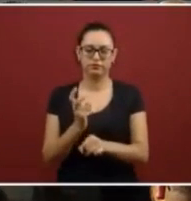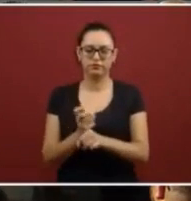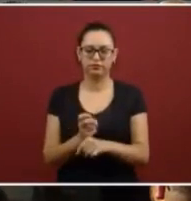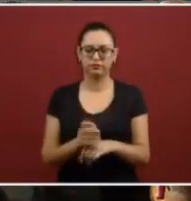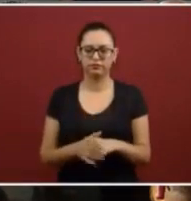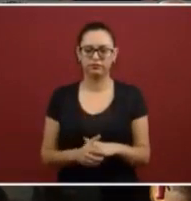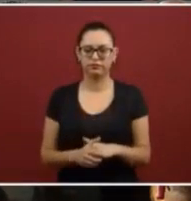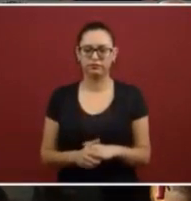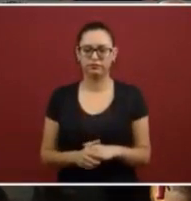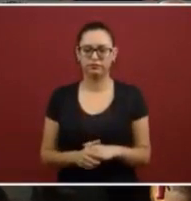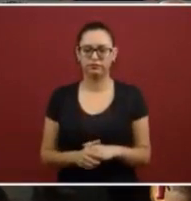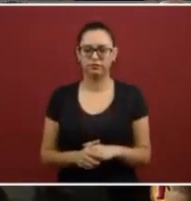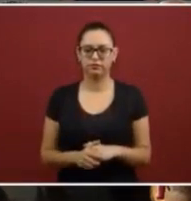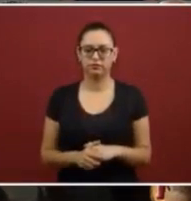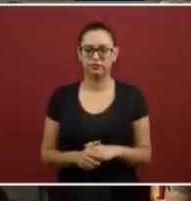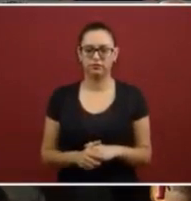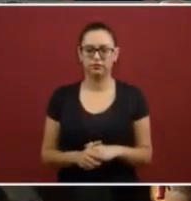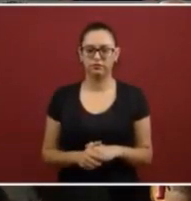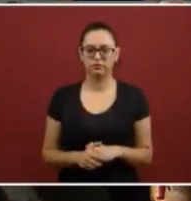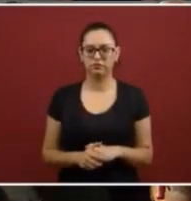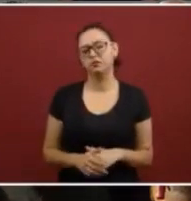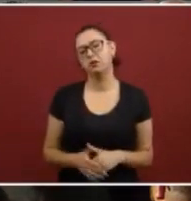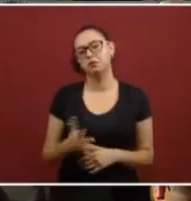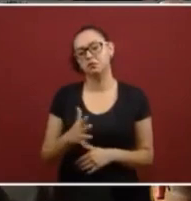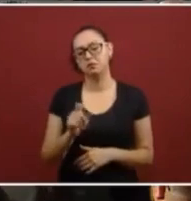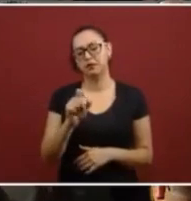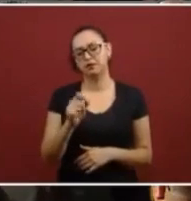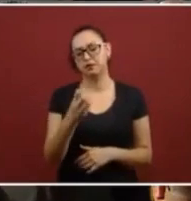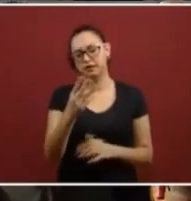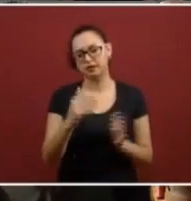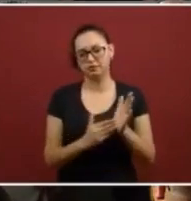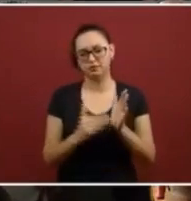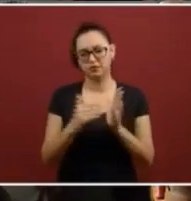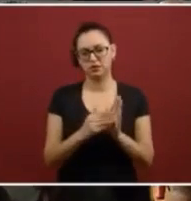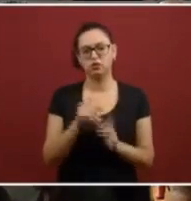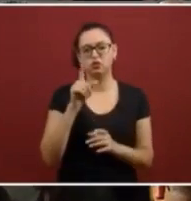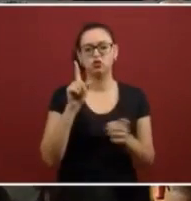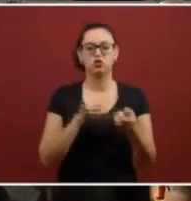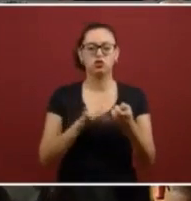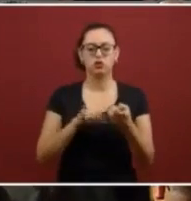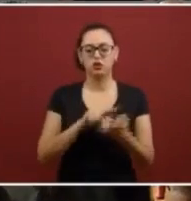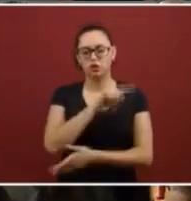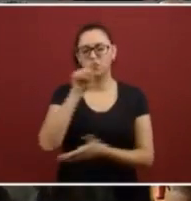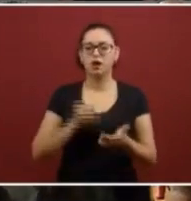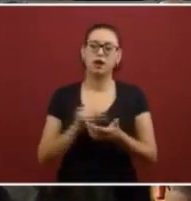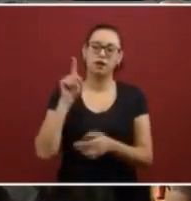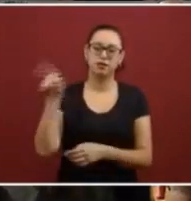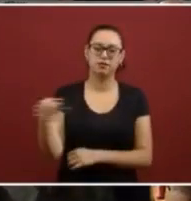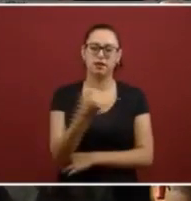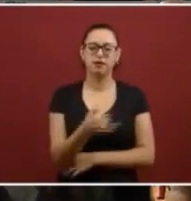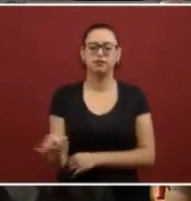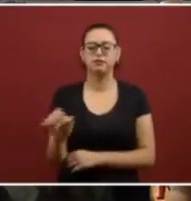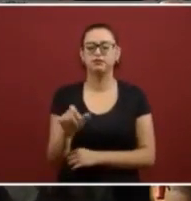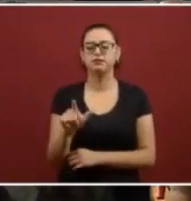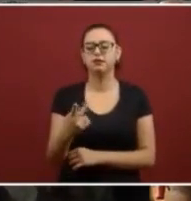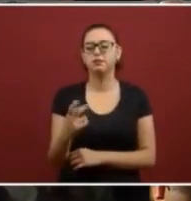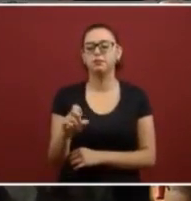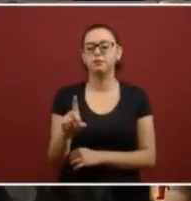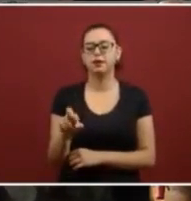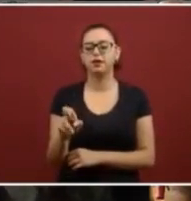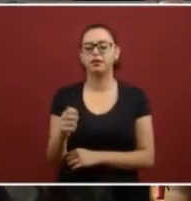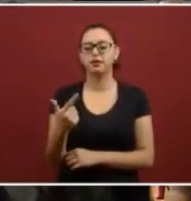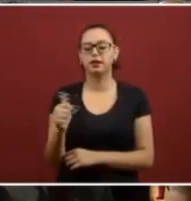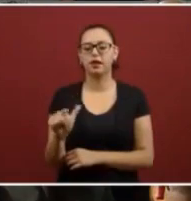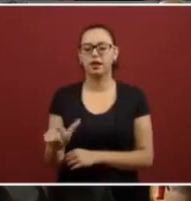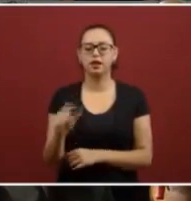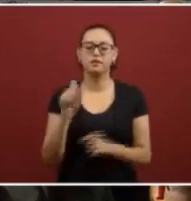Una segunda propiedad $2 million anda en pesos. 33 millones, está en Jardines That del one's Pedregal. 33 million. Esta It's in a residencia la nice area. tenía